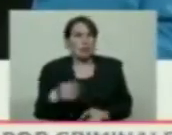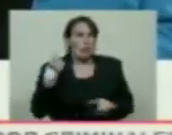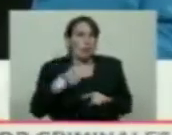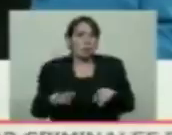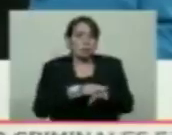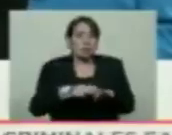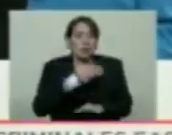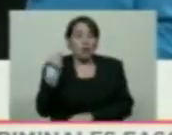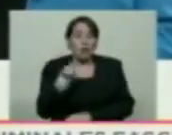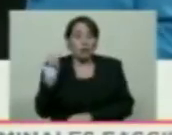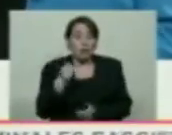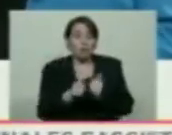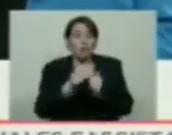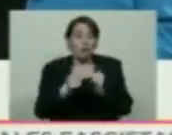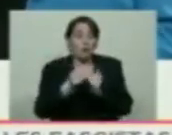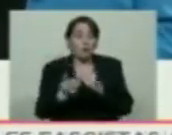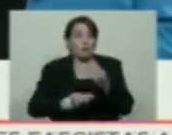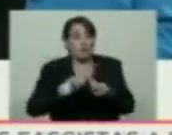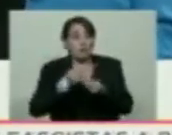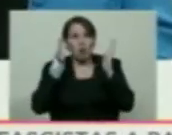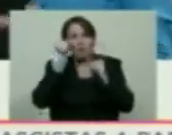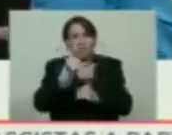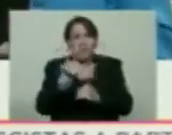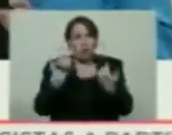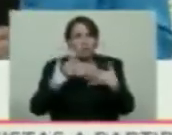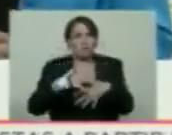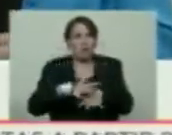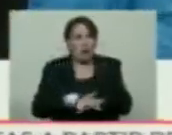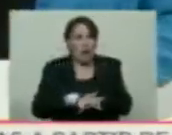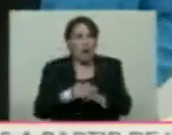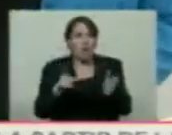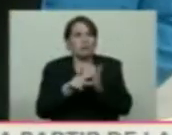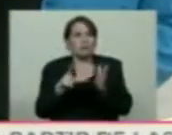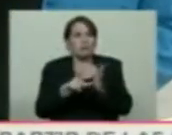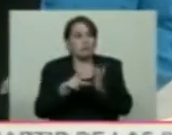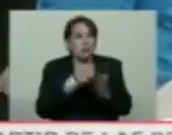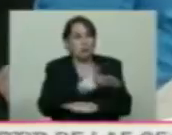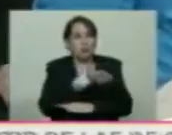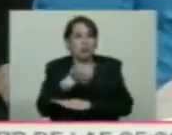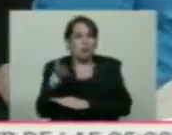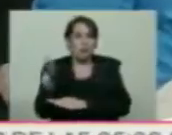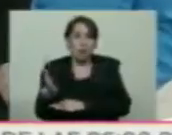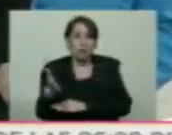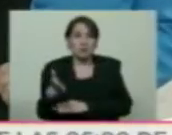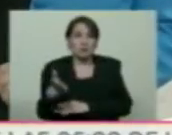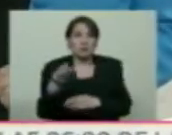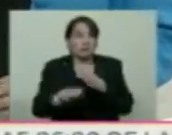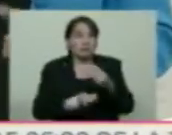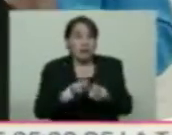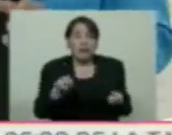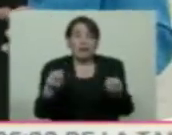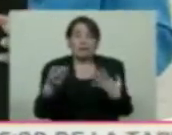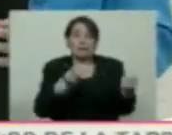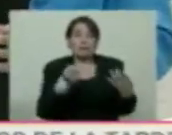la Juventud y el Deporte estará realizando jornadas de atención integral en los liceos. Y en los próximos días se estarán realizando la entrega